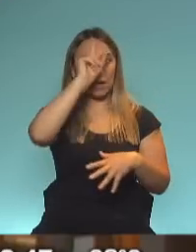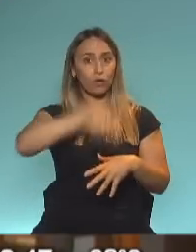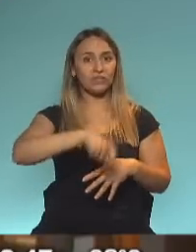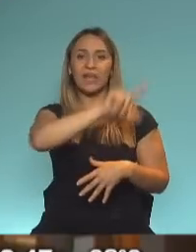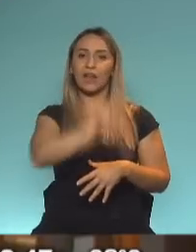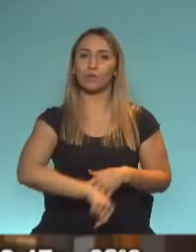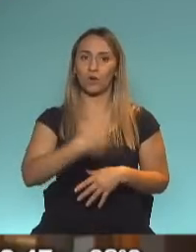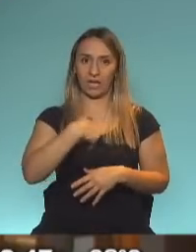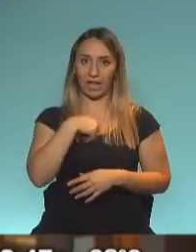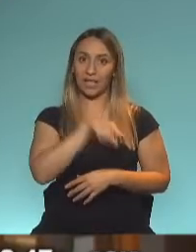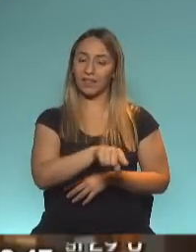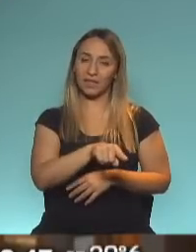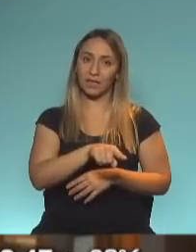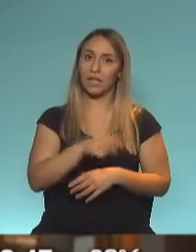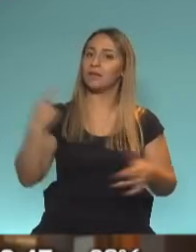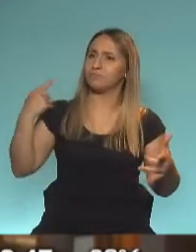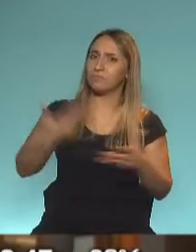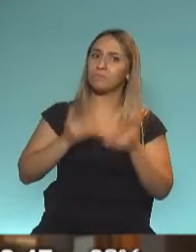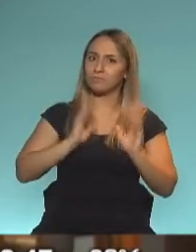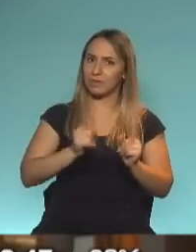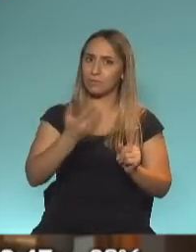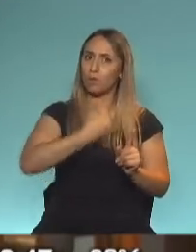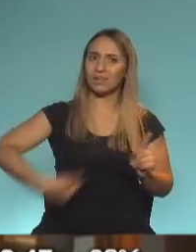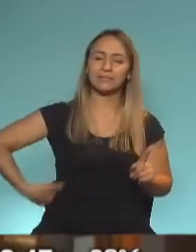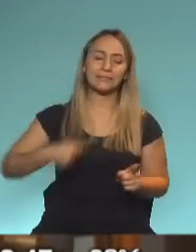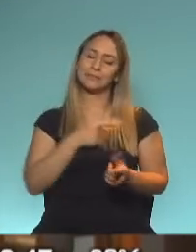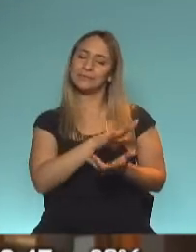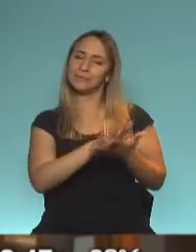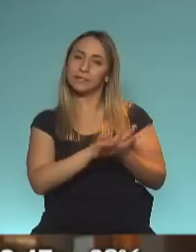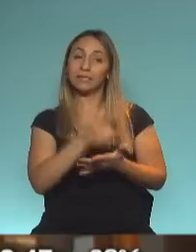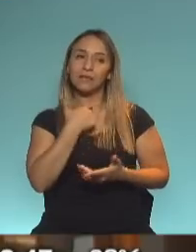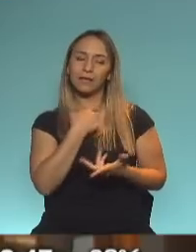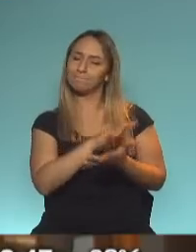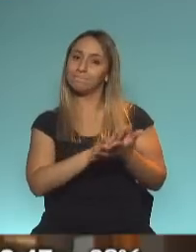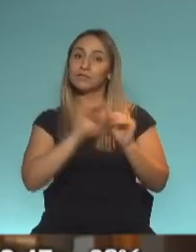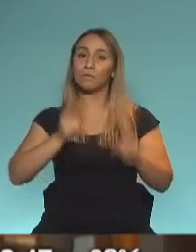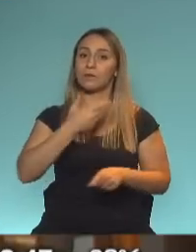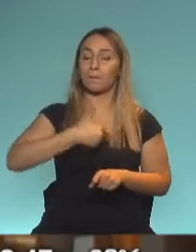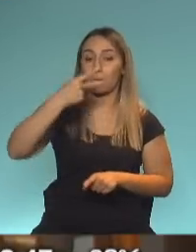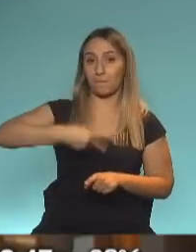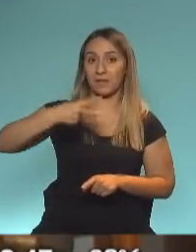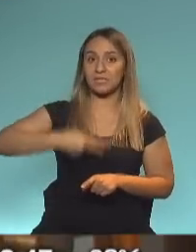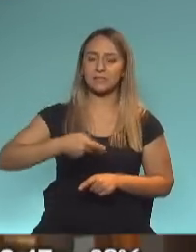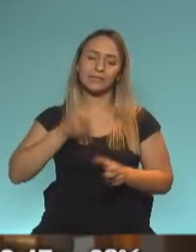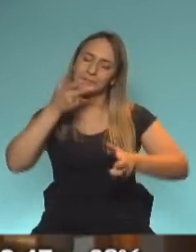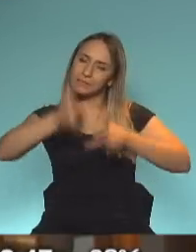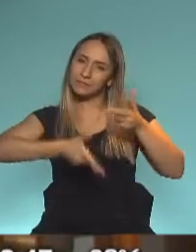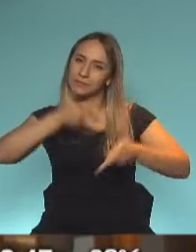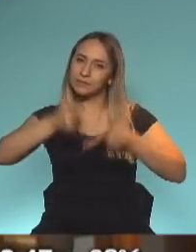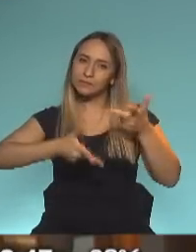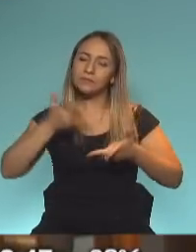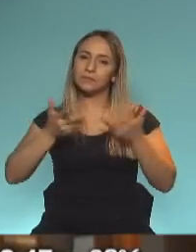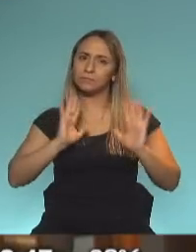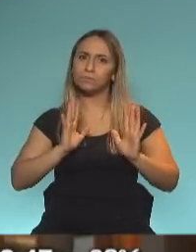República Argentina, que es lo que viene señalando el presidente y la vicepresidenta en términos muy concretos y